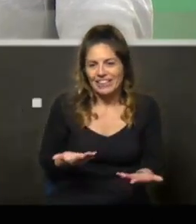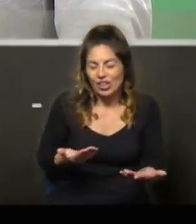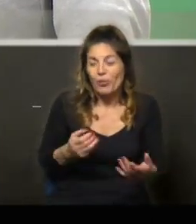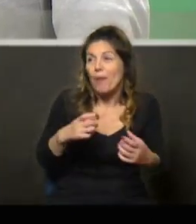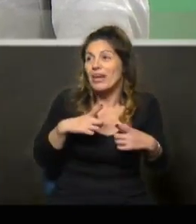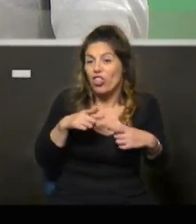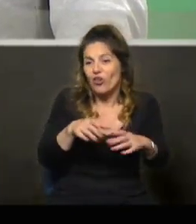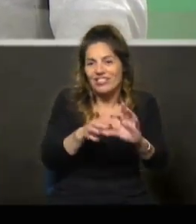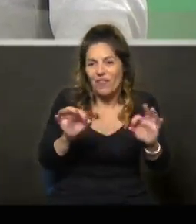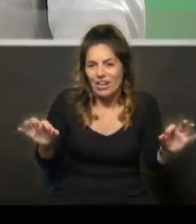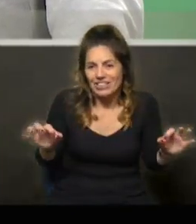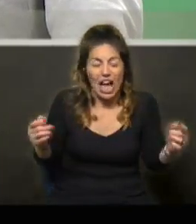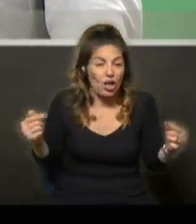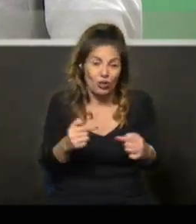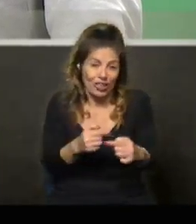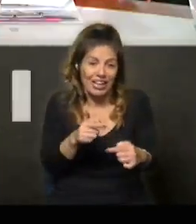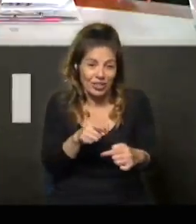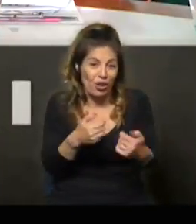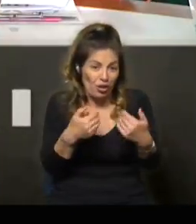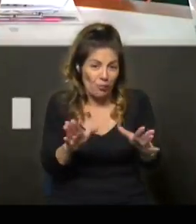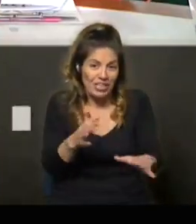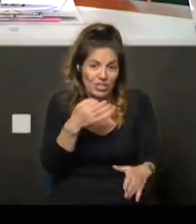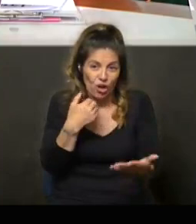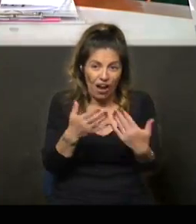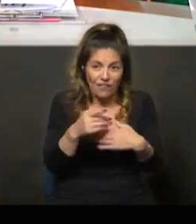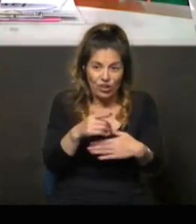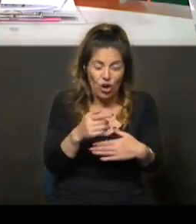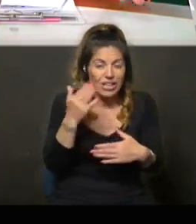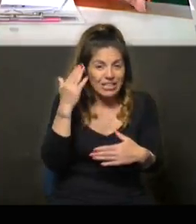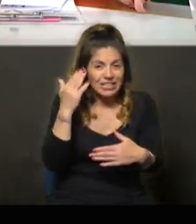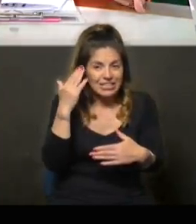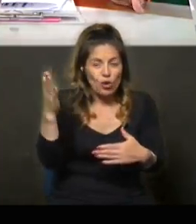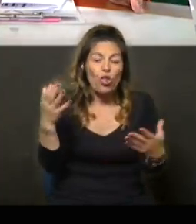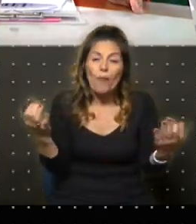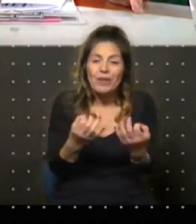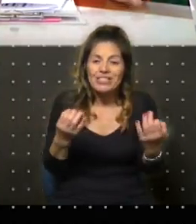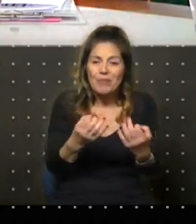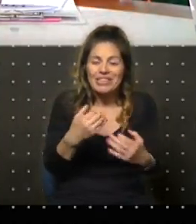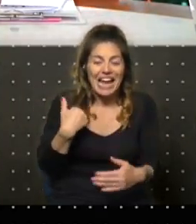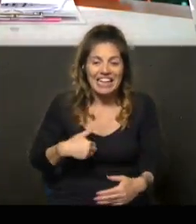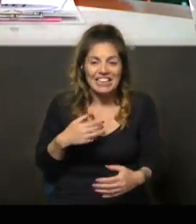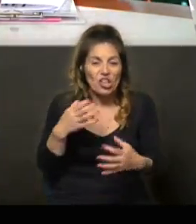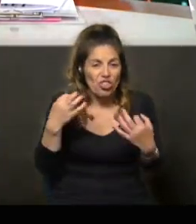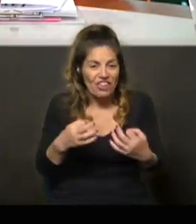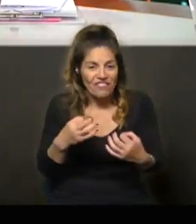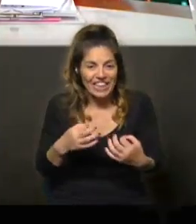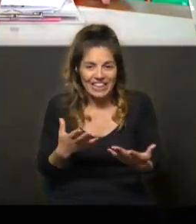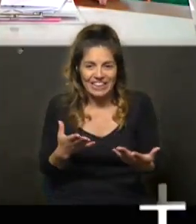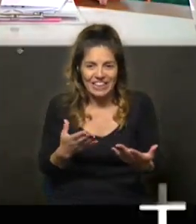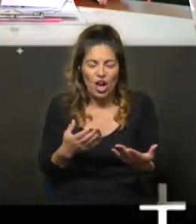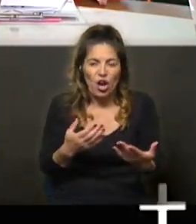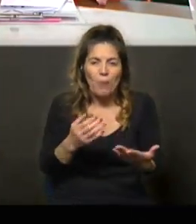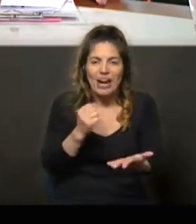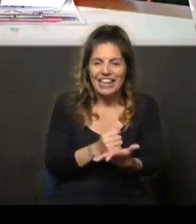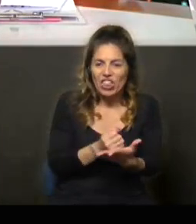frase al contrario perdón pero ahí en el comienzo él habló saludó especialmente a los argentinos de bien No como ya este marcando esa grieta de que hay